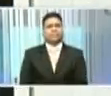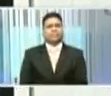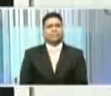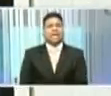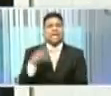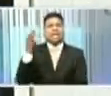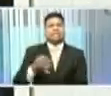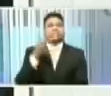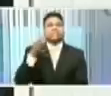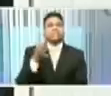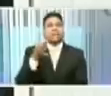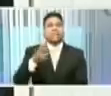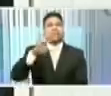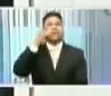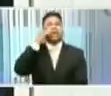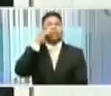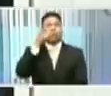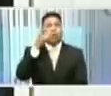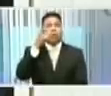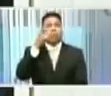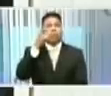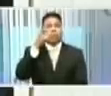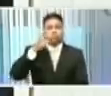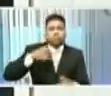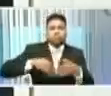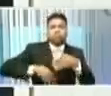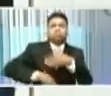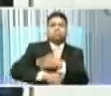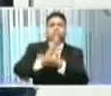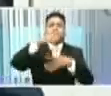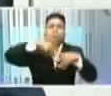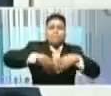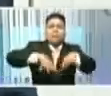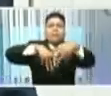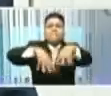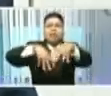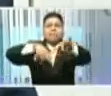siempre que el pueblo se lanza a la calle, hay paz.